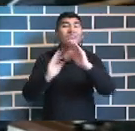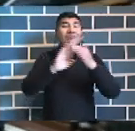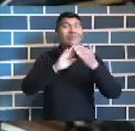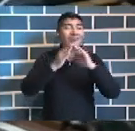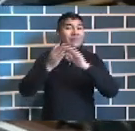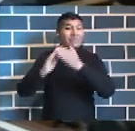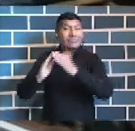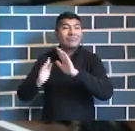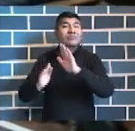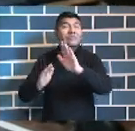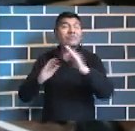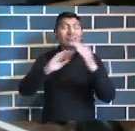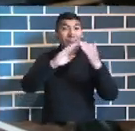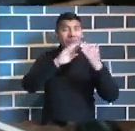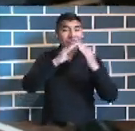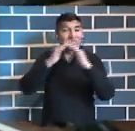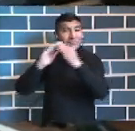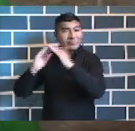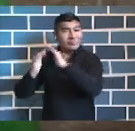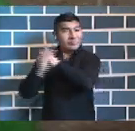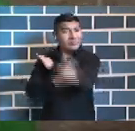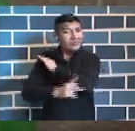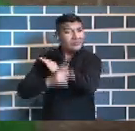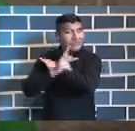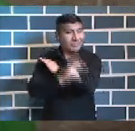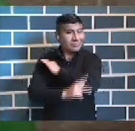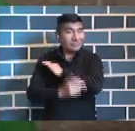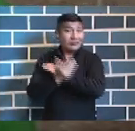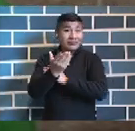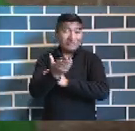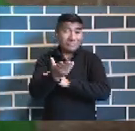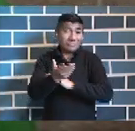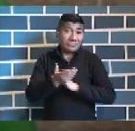comunidad, de tu pueblo, de tu país?